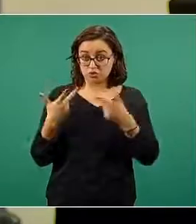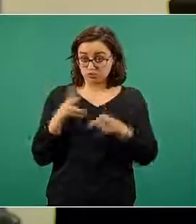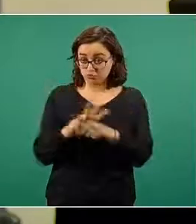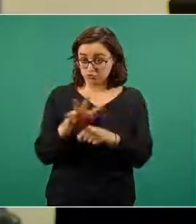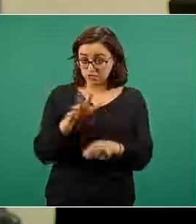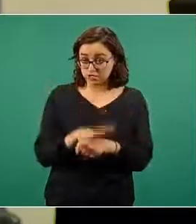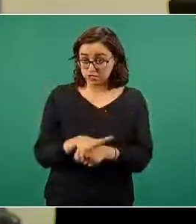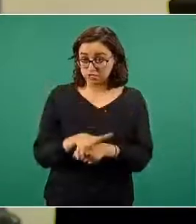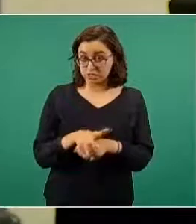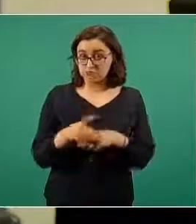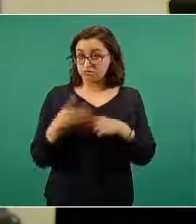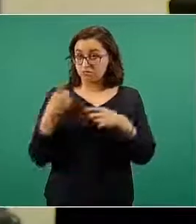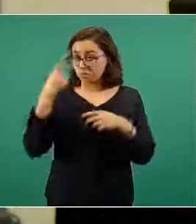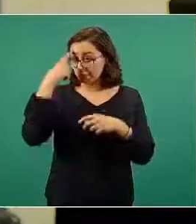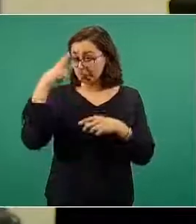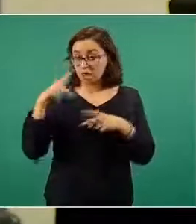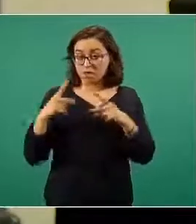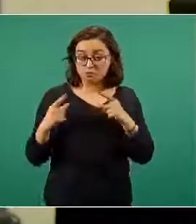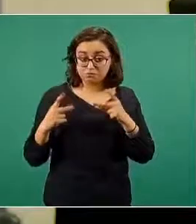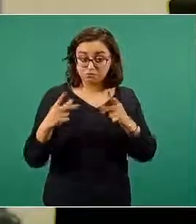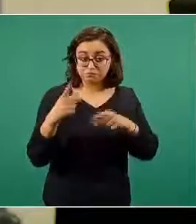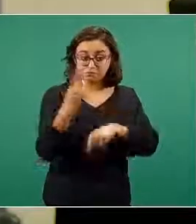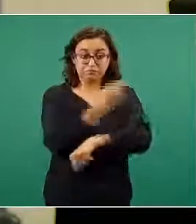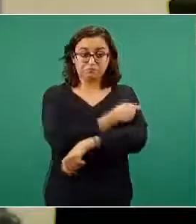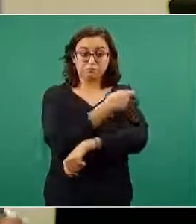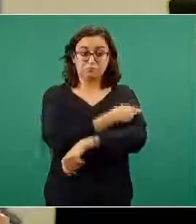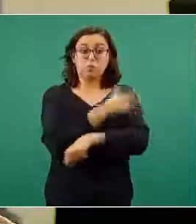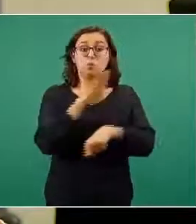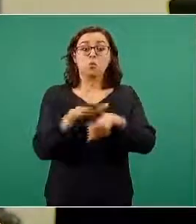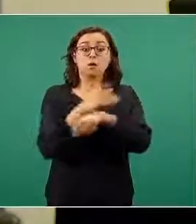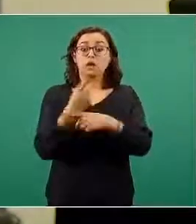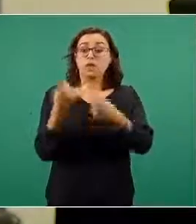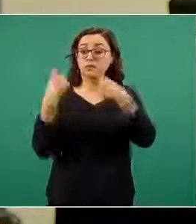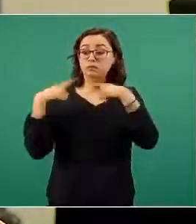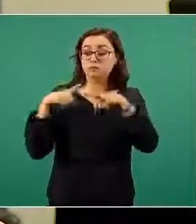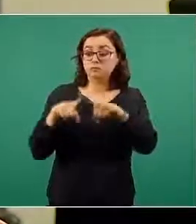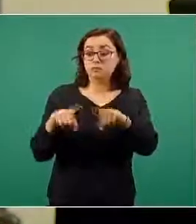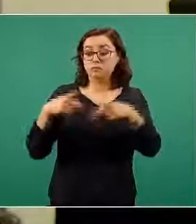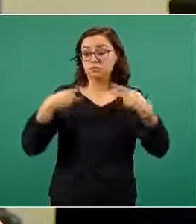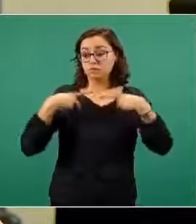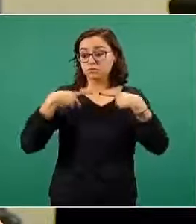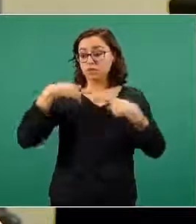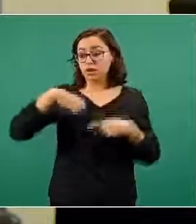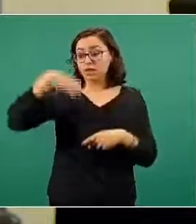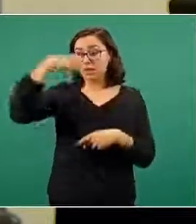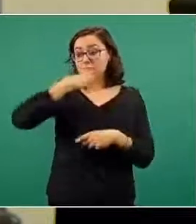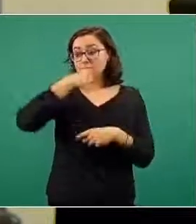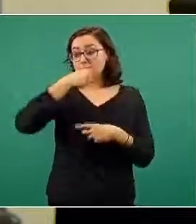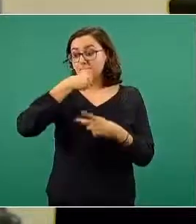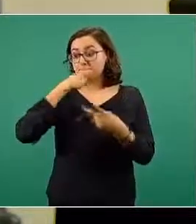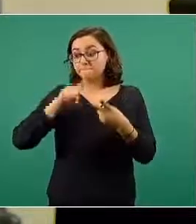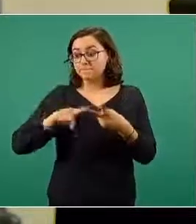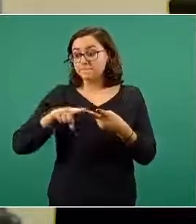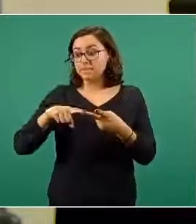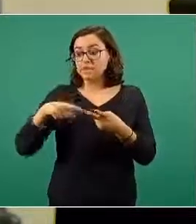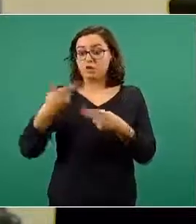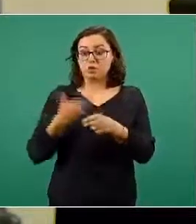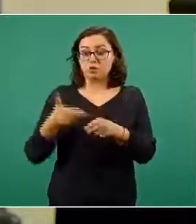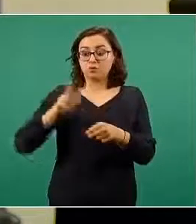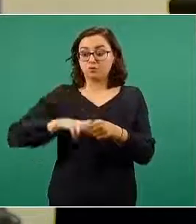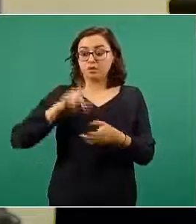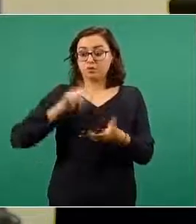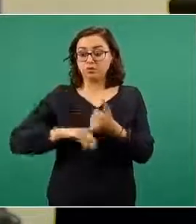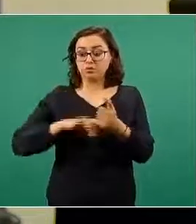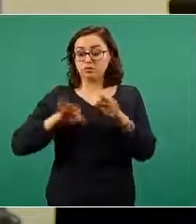mayores, avanzar con el personal educativo e incluso con el personal de salud. Esa es una. Dos,